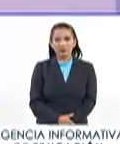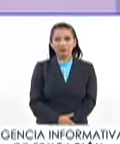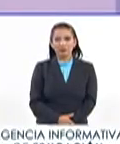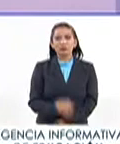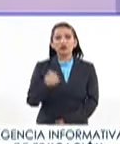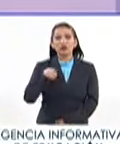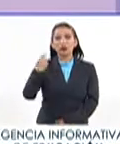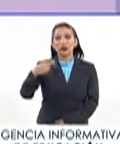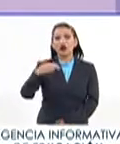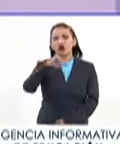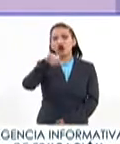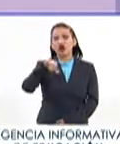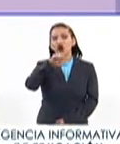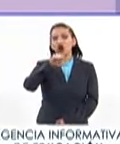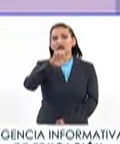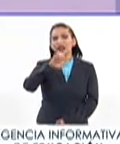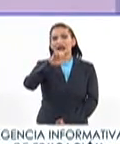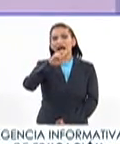Me llamo José Carlos